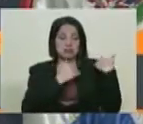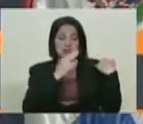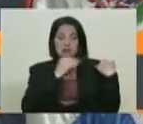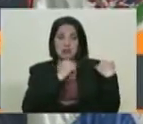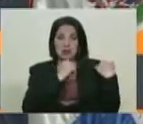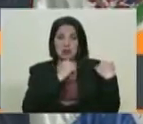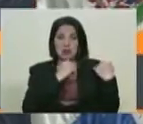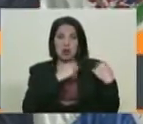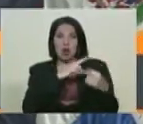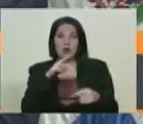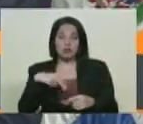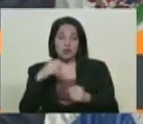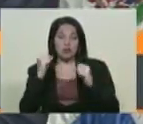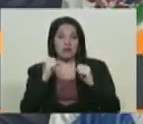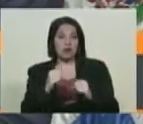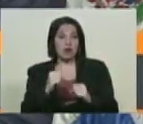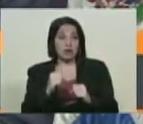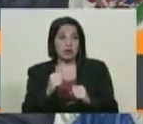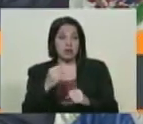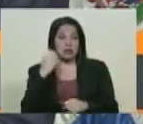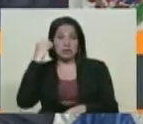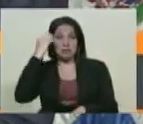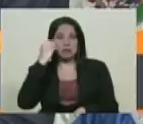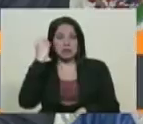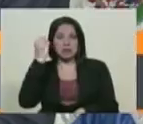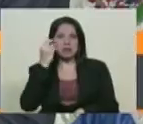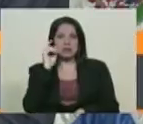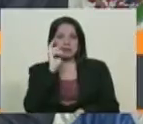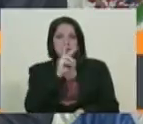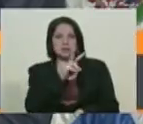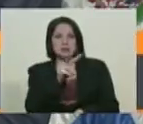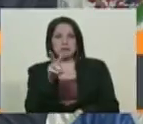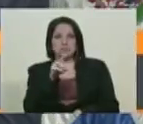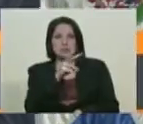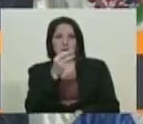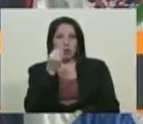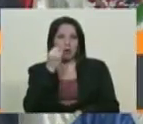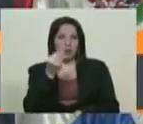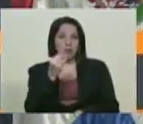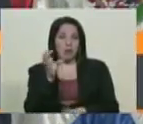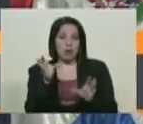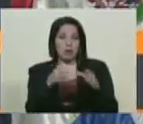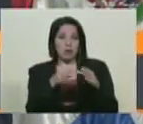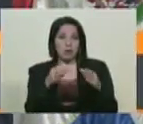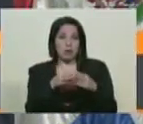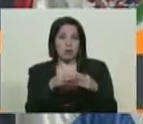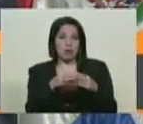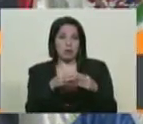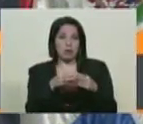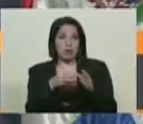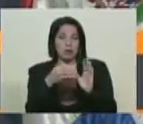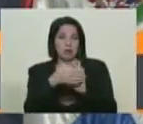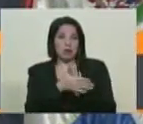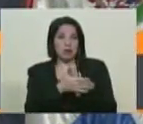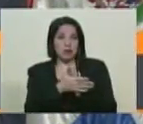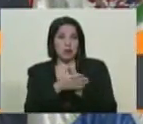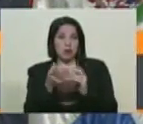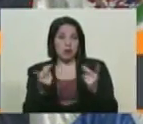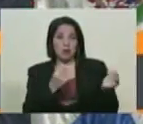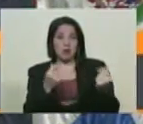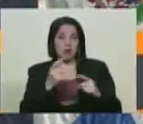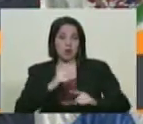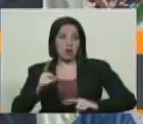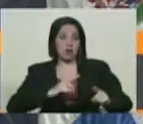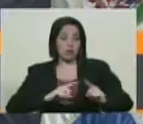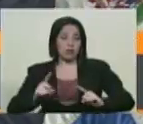este punto. Ahora, me parece muy auspicioso que de esta reunión, que fue una reunión principalmente de afinamiento de la agenda y de las normas